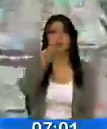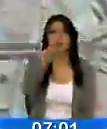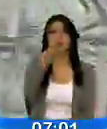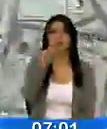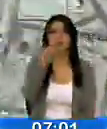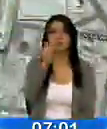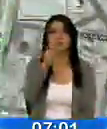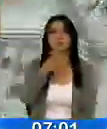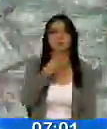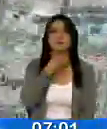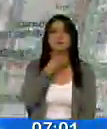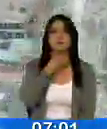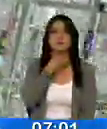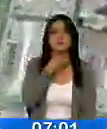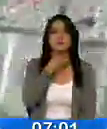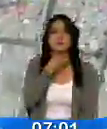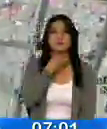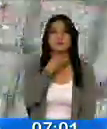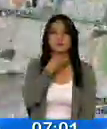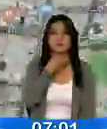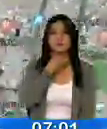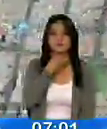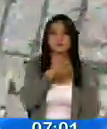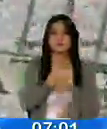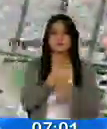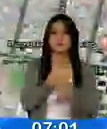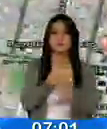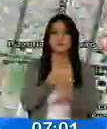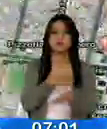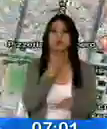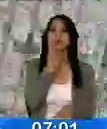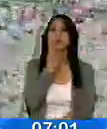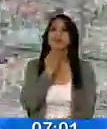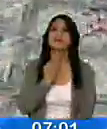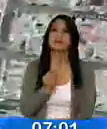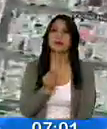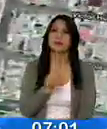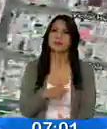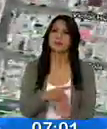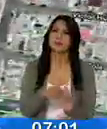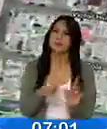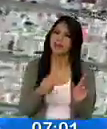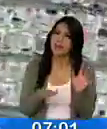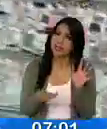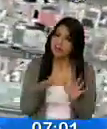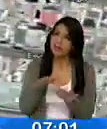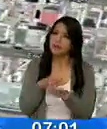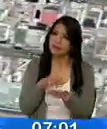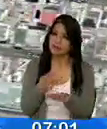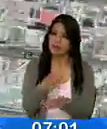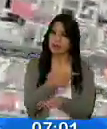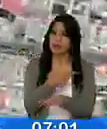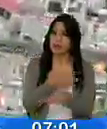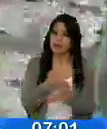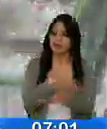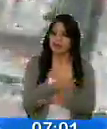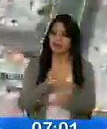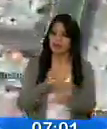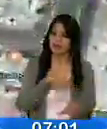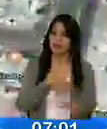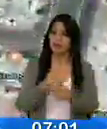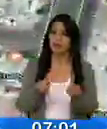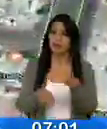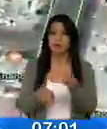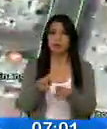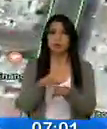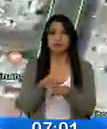Plaza Lazo, en estos sectores hay tráfico, le doy el faro, pero no es tan fuerte como el norte centro. A pesar de que en algunos sitios, como